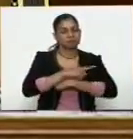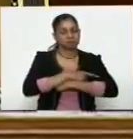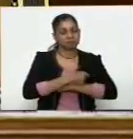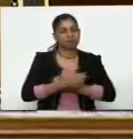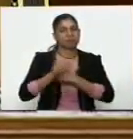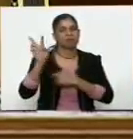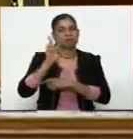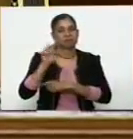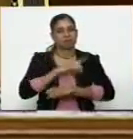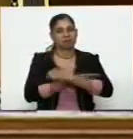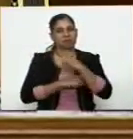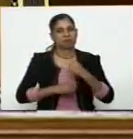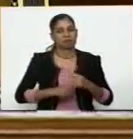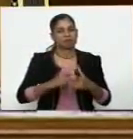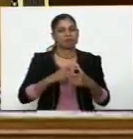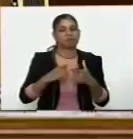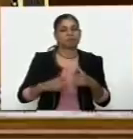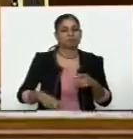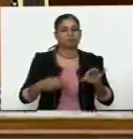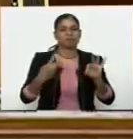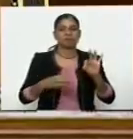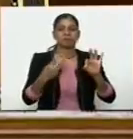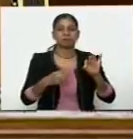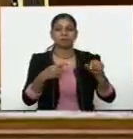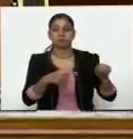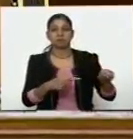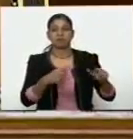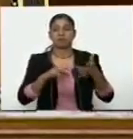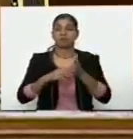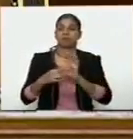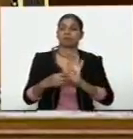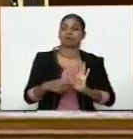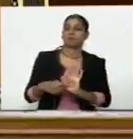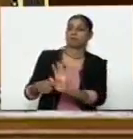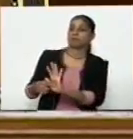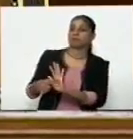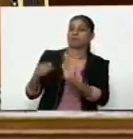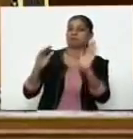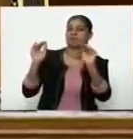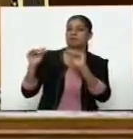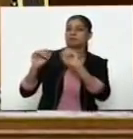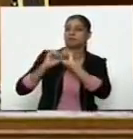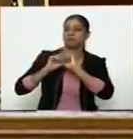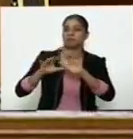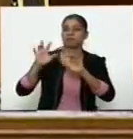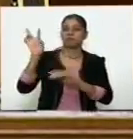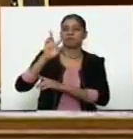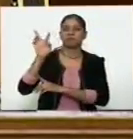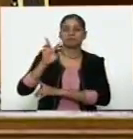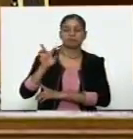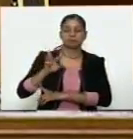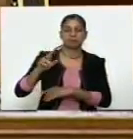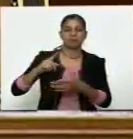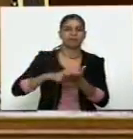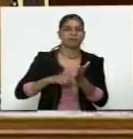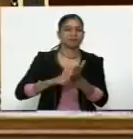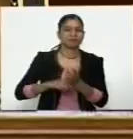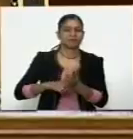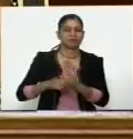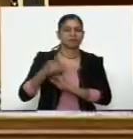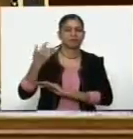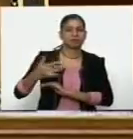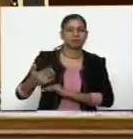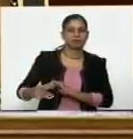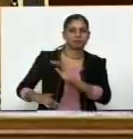nuestra patria. Y por eso el Petro es un mensaje, es un gran mensaje de esperanza para Venezuela, para garantizar el derecho